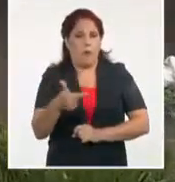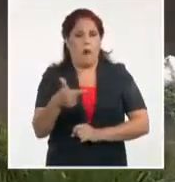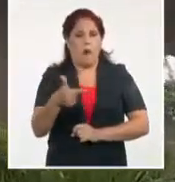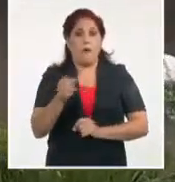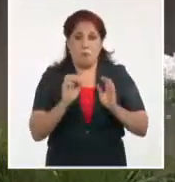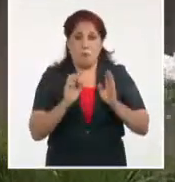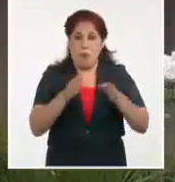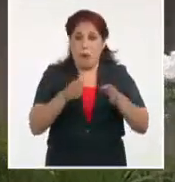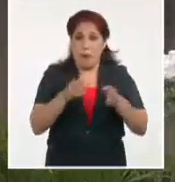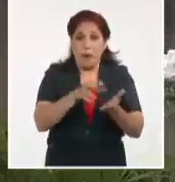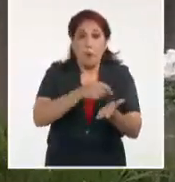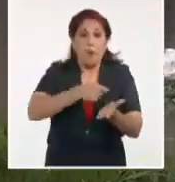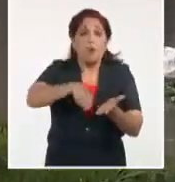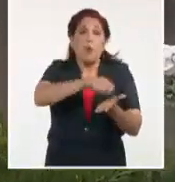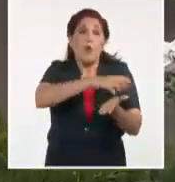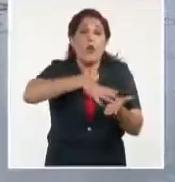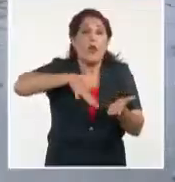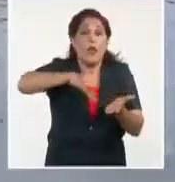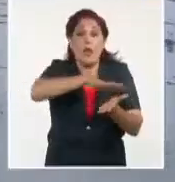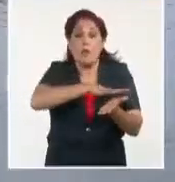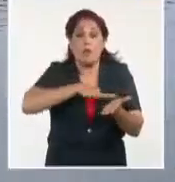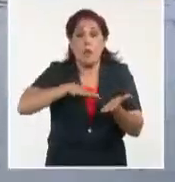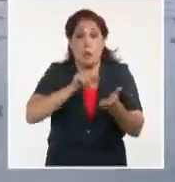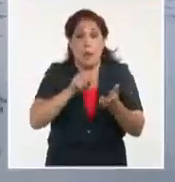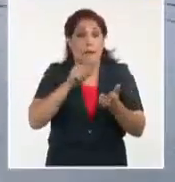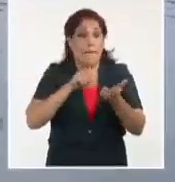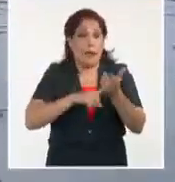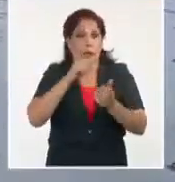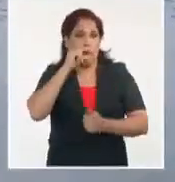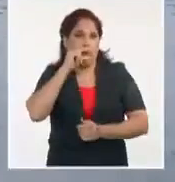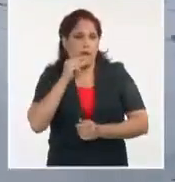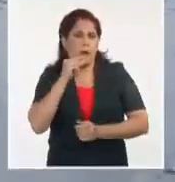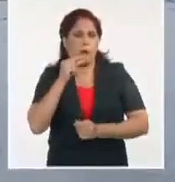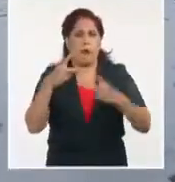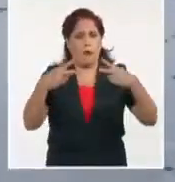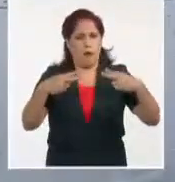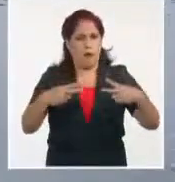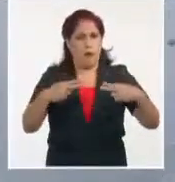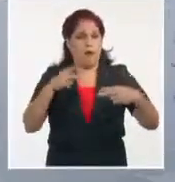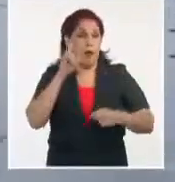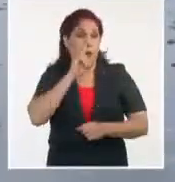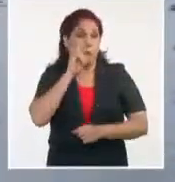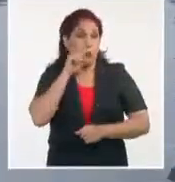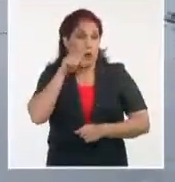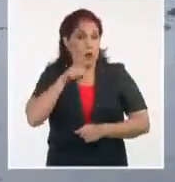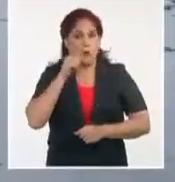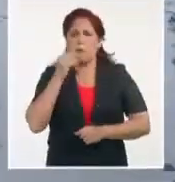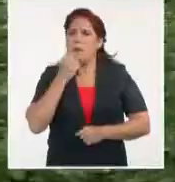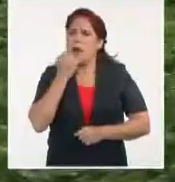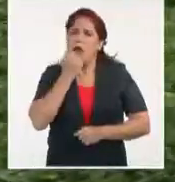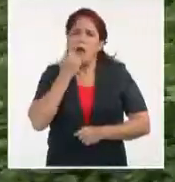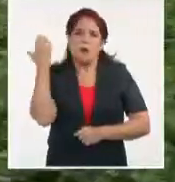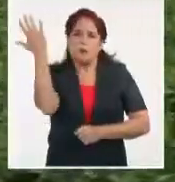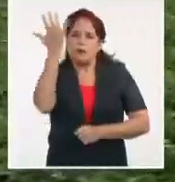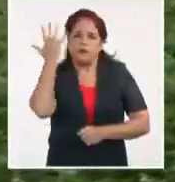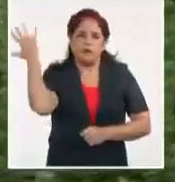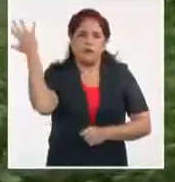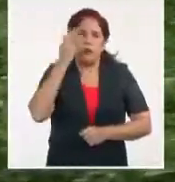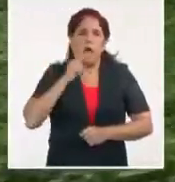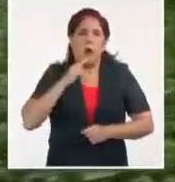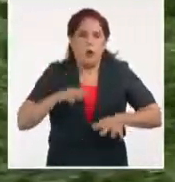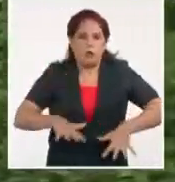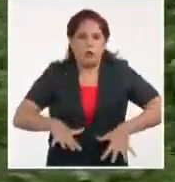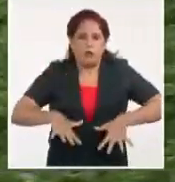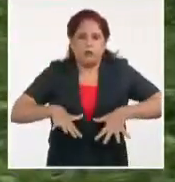el poblado de Torriente, Pedro Betancourt, Cárdenas y Unión de Reyes, resultaron los más golpeados por la crecida de las